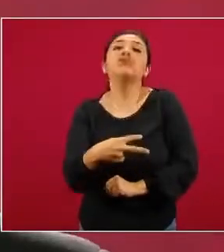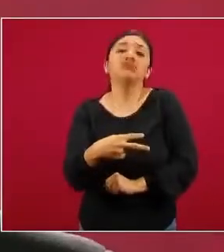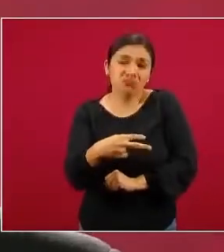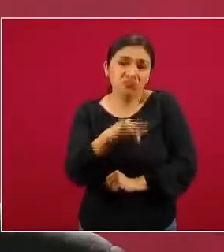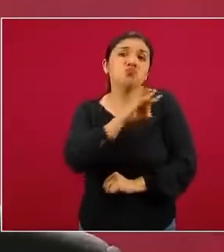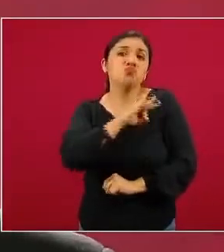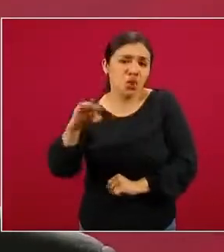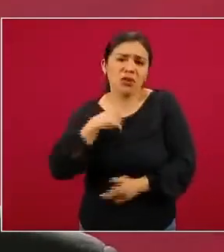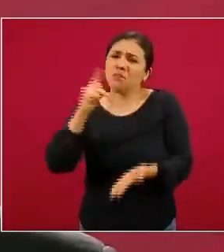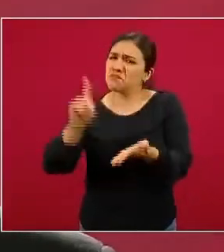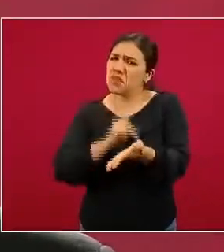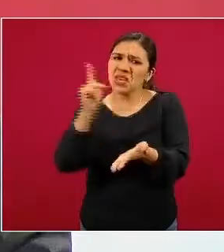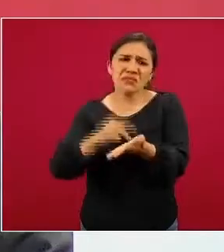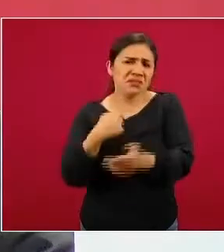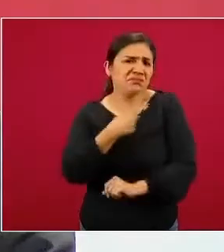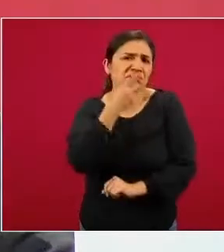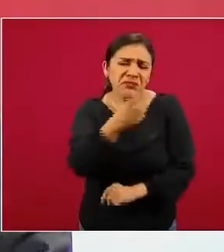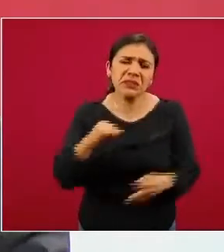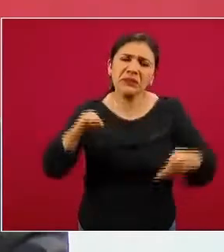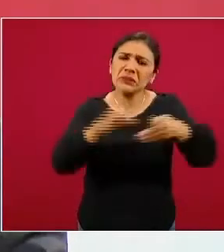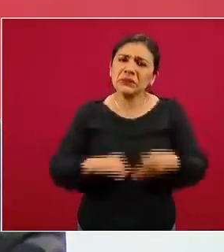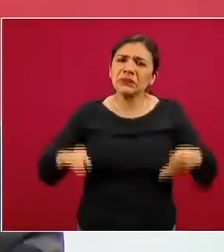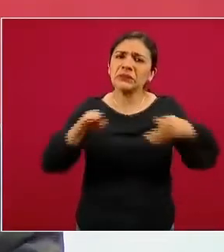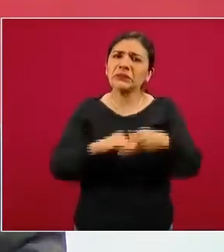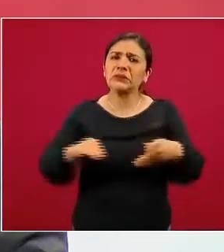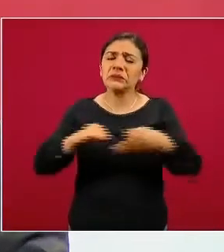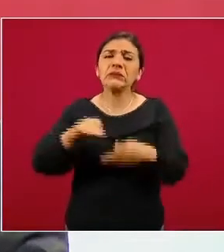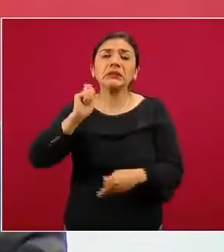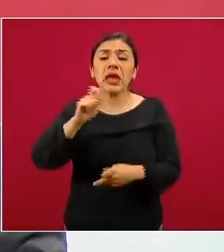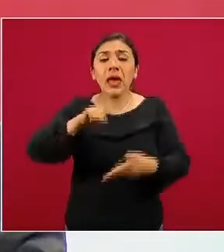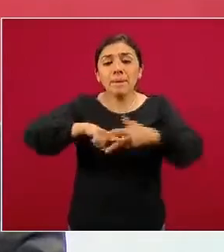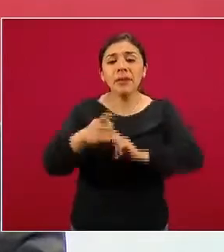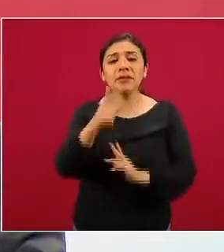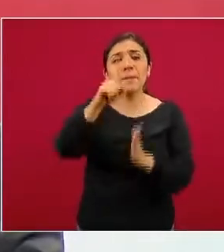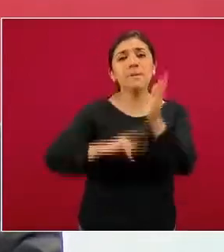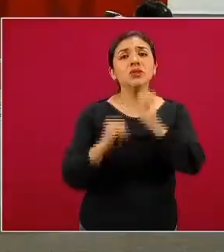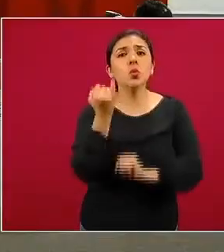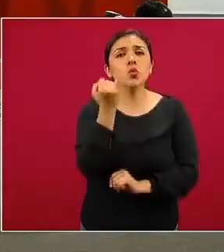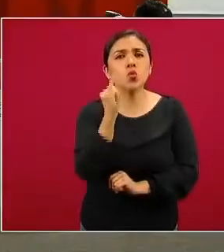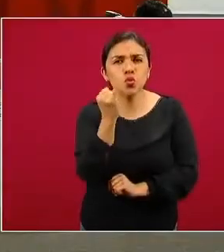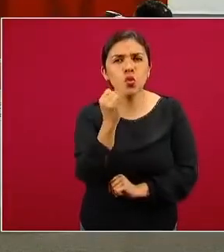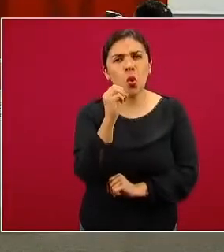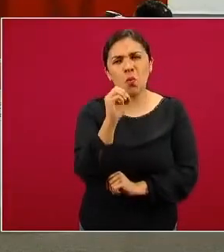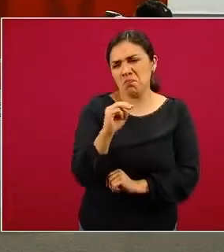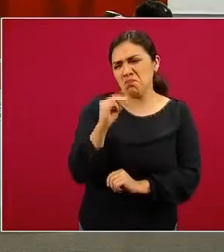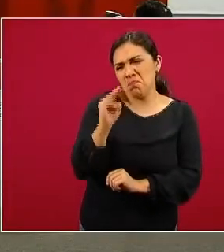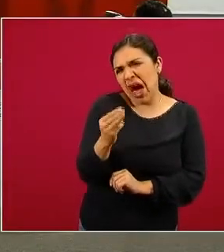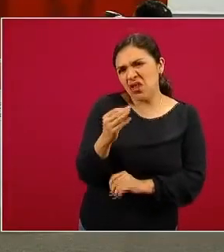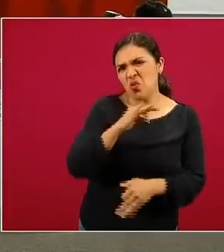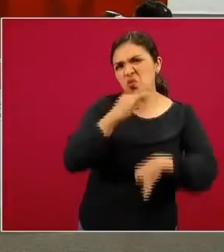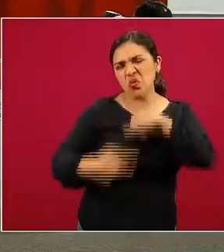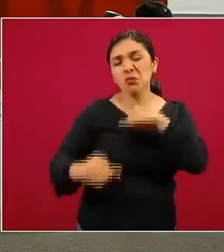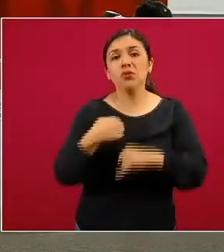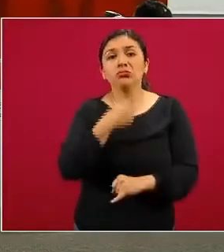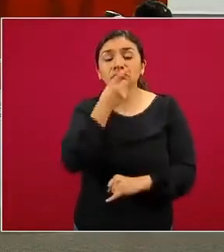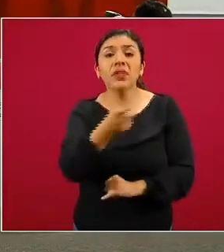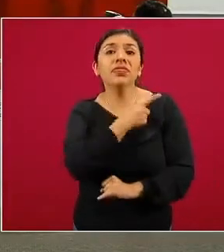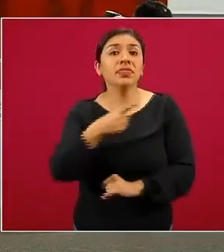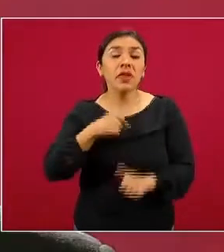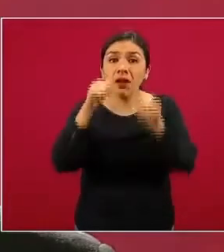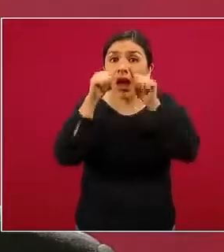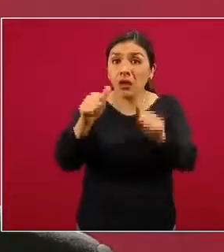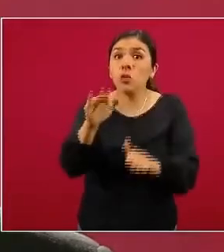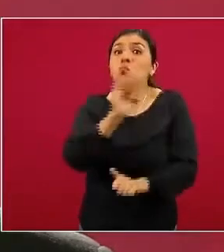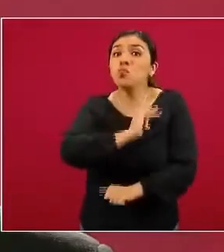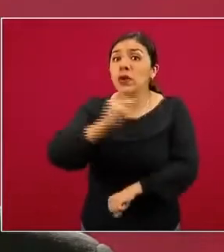Sí, lo hemos dicho, lo hemos venido diciendo desde el mes de junio o finales de mayo, y hay que estar pendientes de que